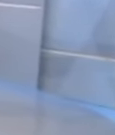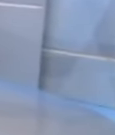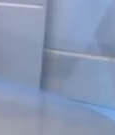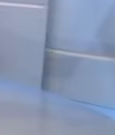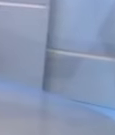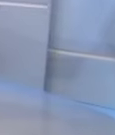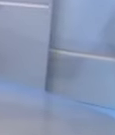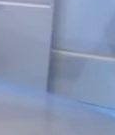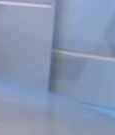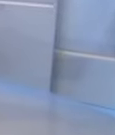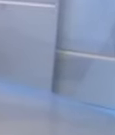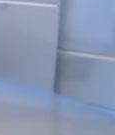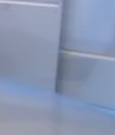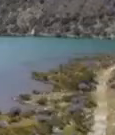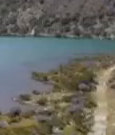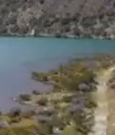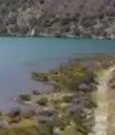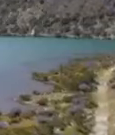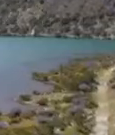con jiwasanaka.